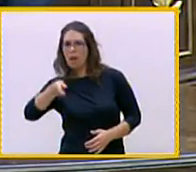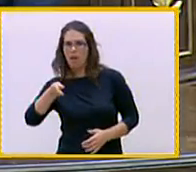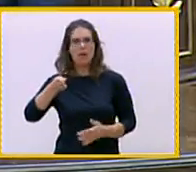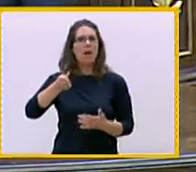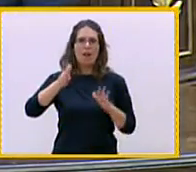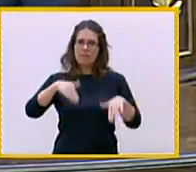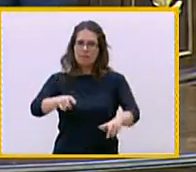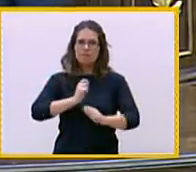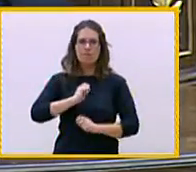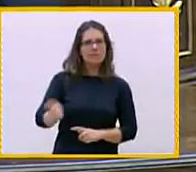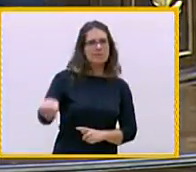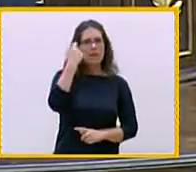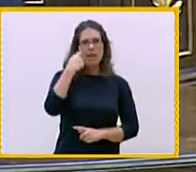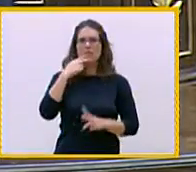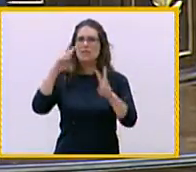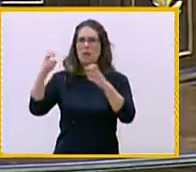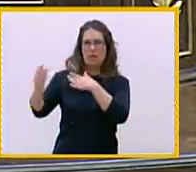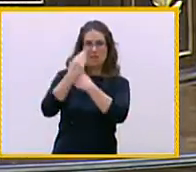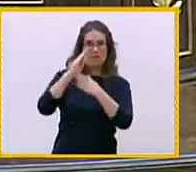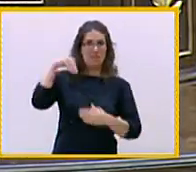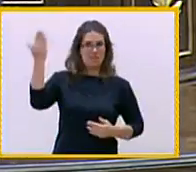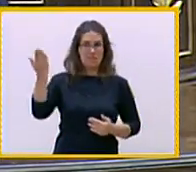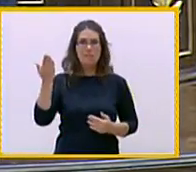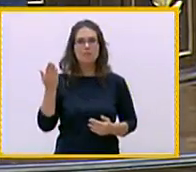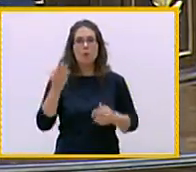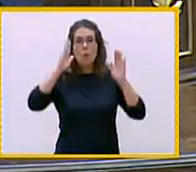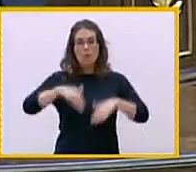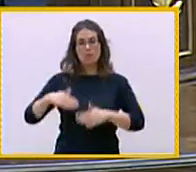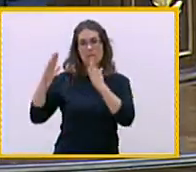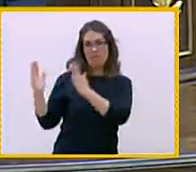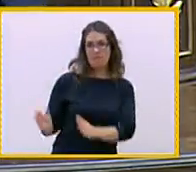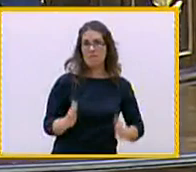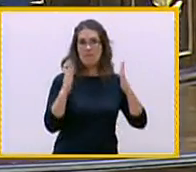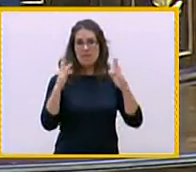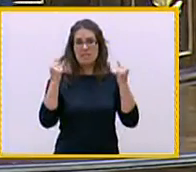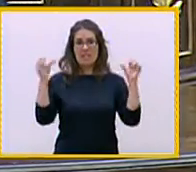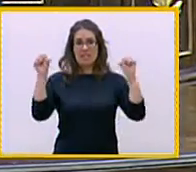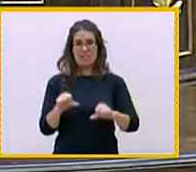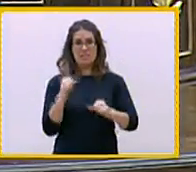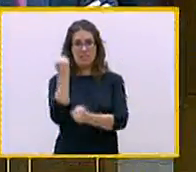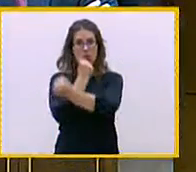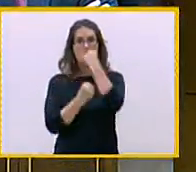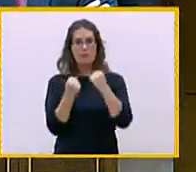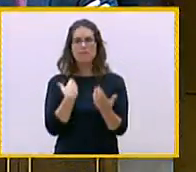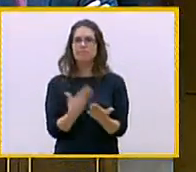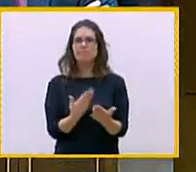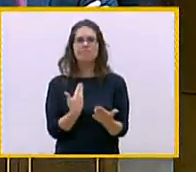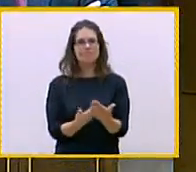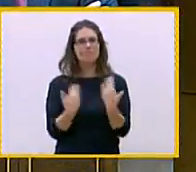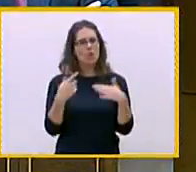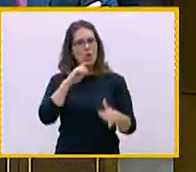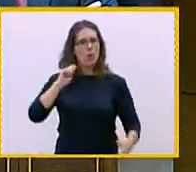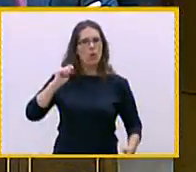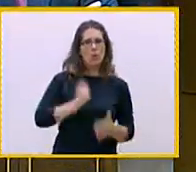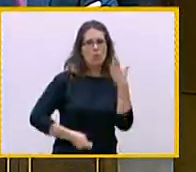externa. La última fase de la crisis económica está revelando así con toda su crudeza los